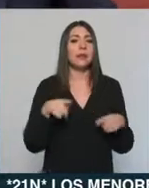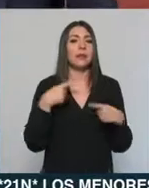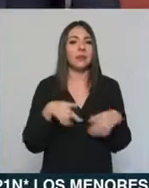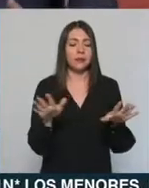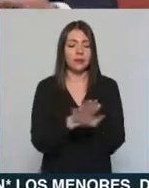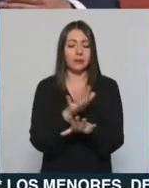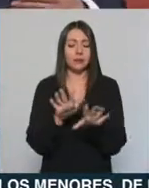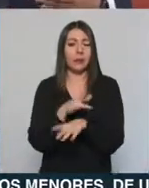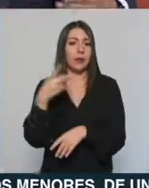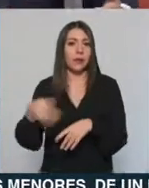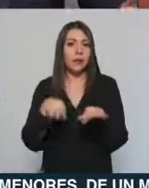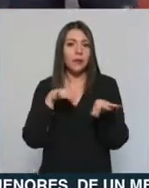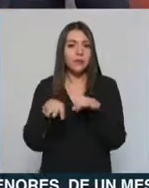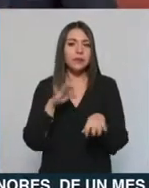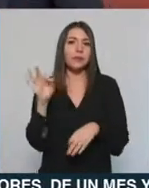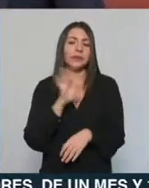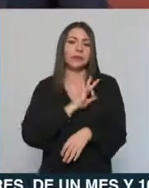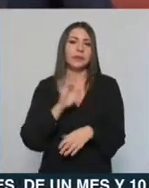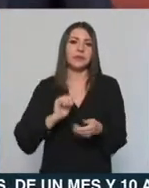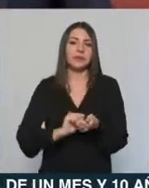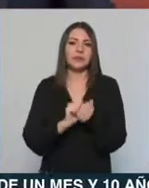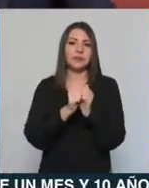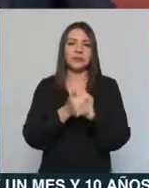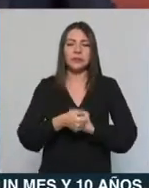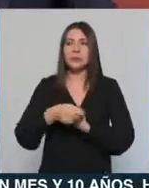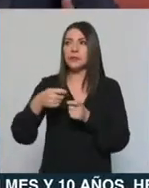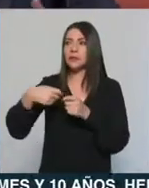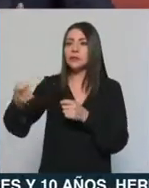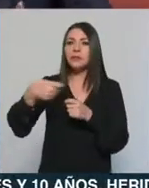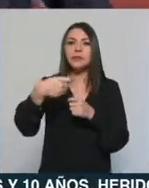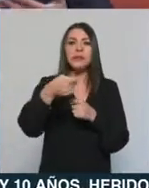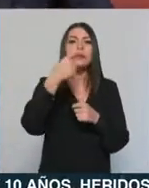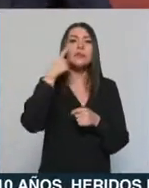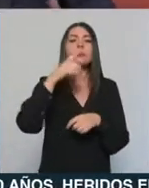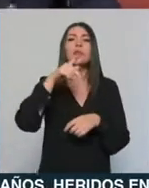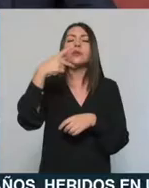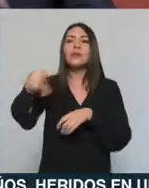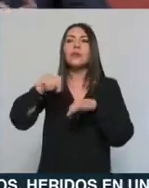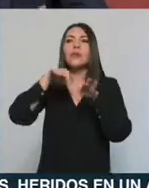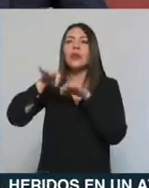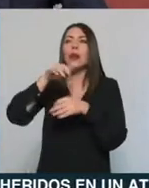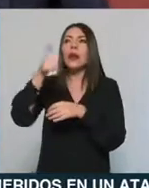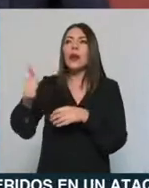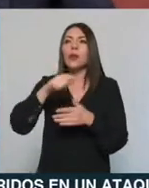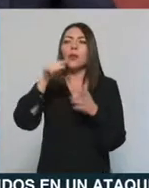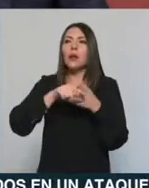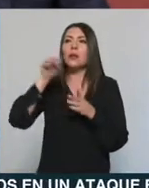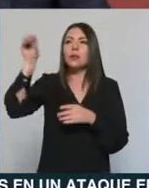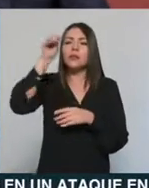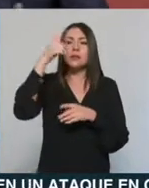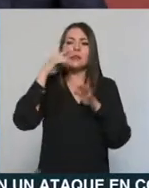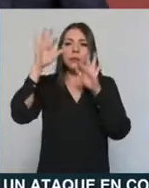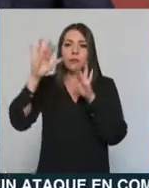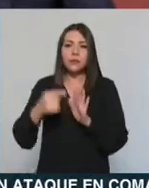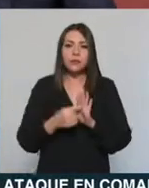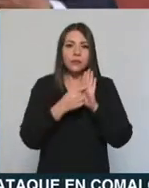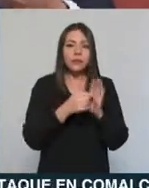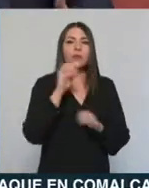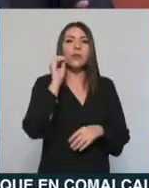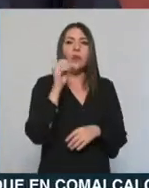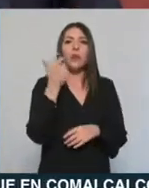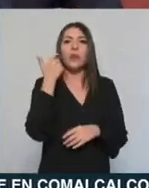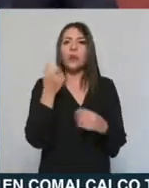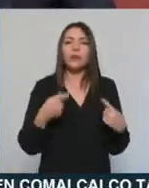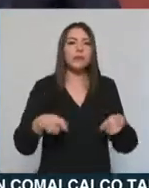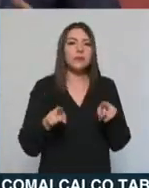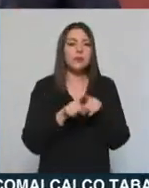de empleo, se podrá estar girando oficio a cada una de las fuentes de empleo, o en su caso fijarle una cantidad líquida que sea la que tenga